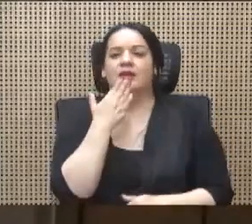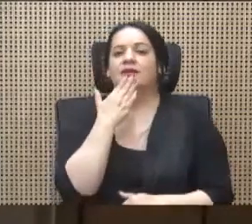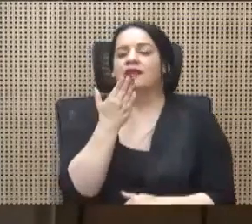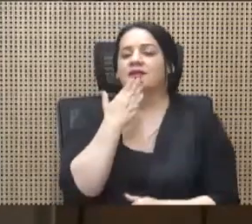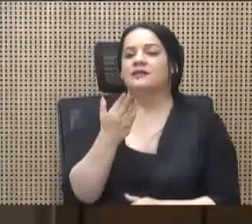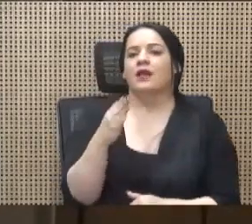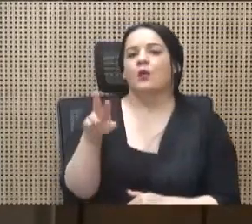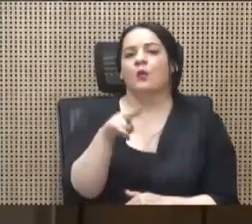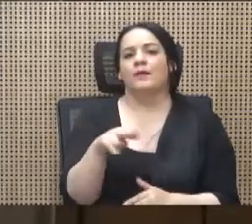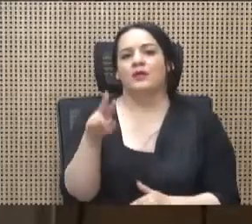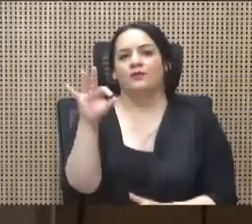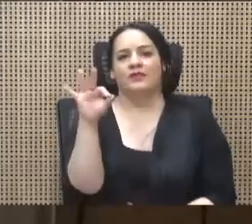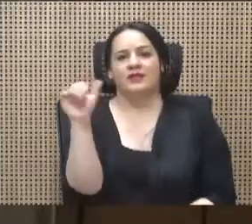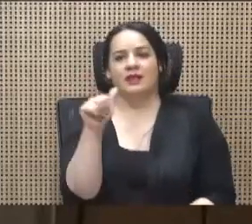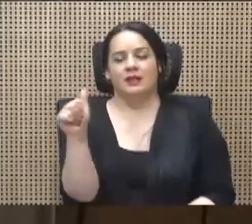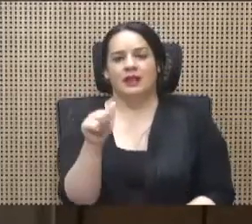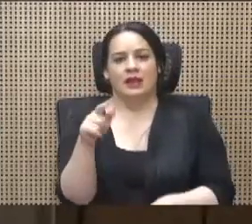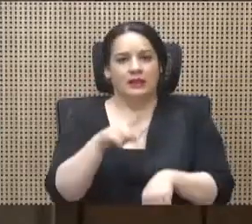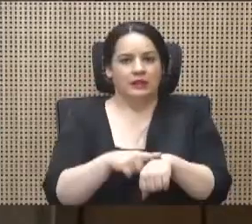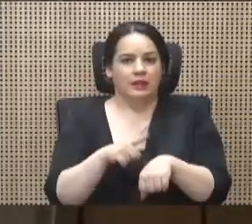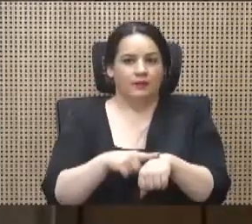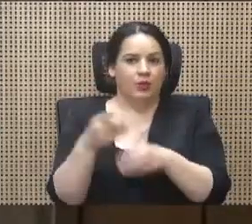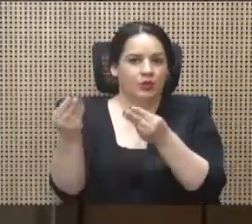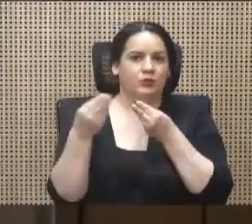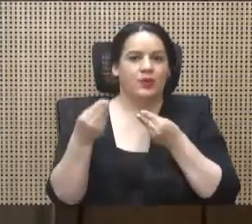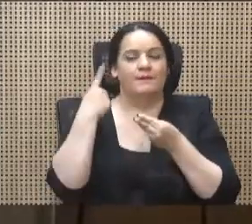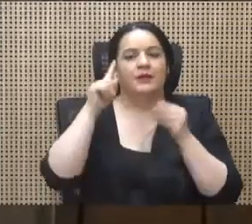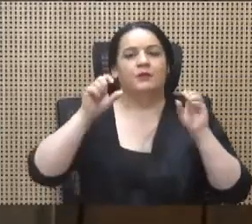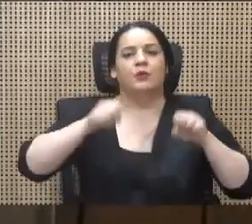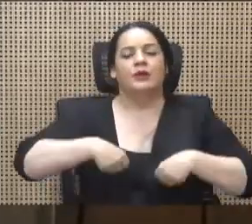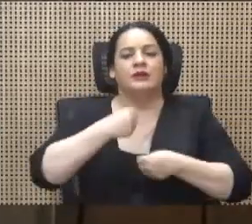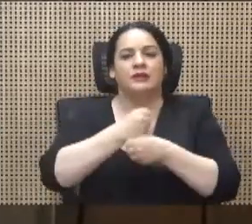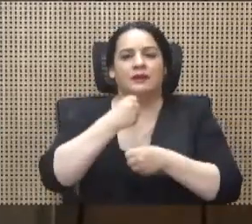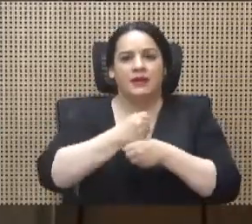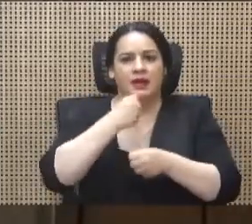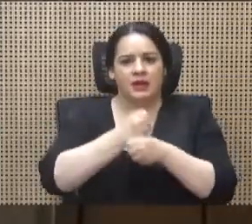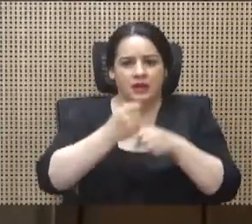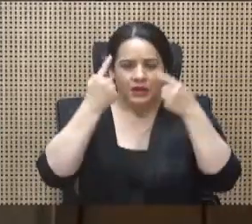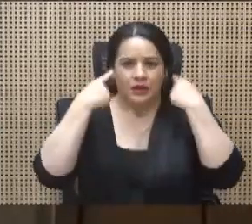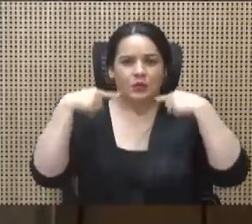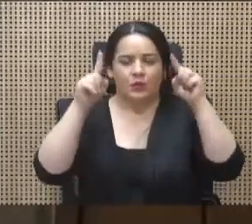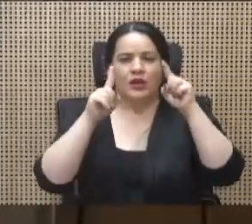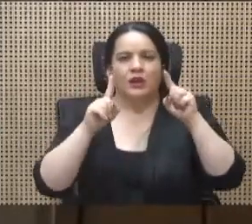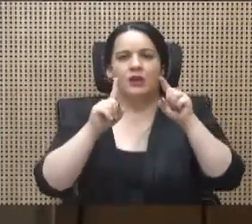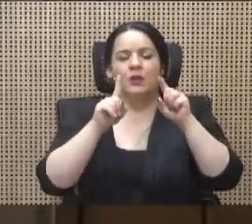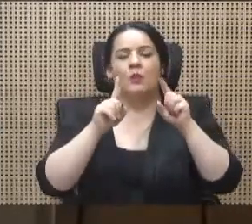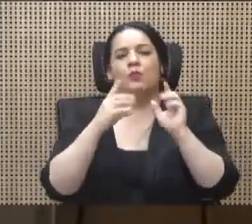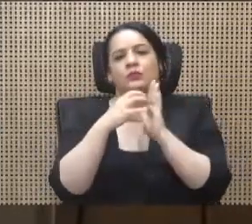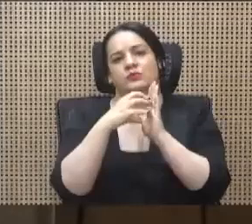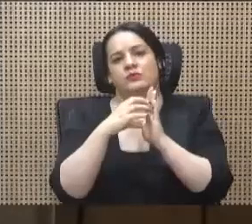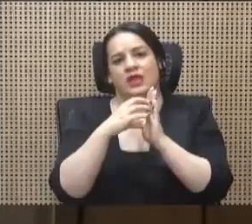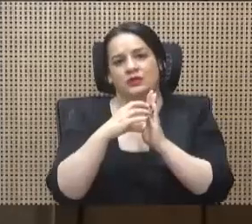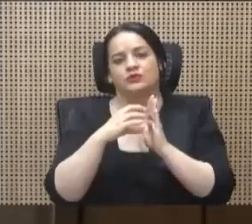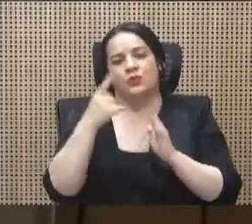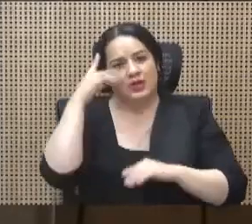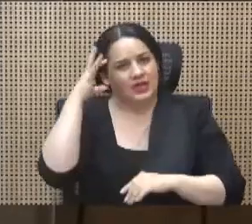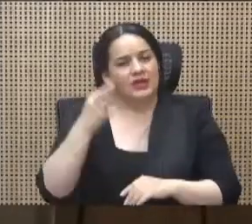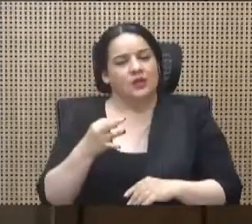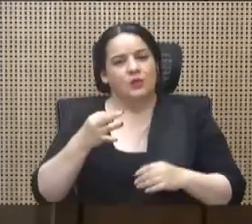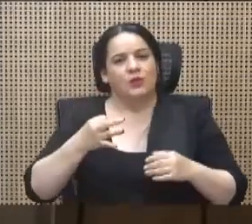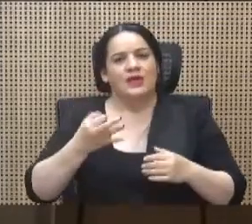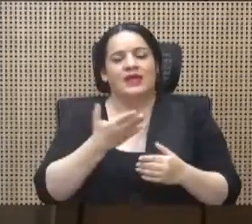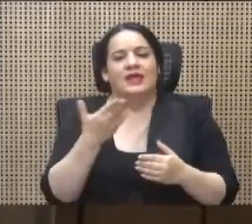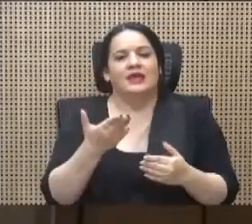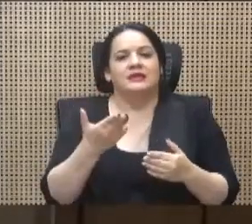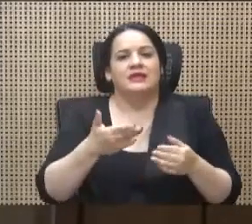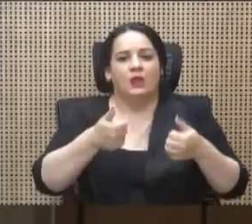compañeros del frente amplio el espacio que nos dieron para para poder trabajarlo y lograr un texto que creo que es de consenso aquí